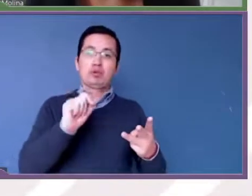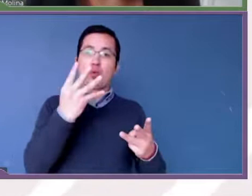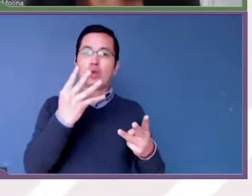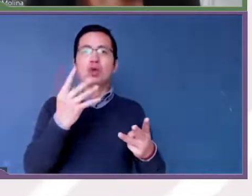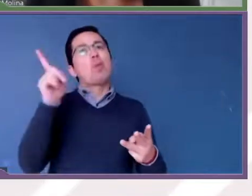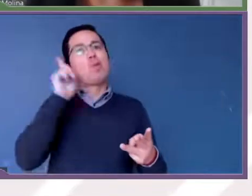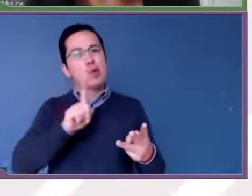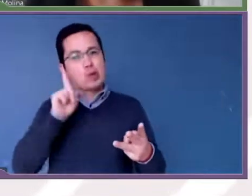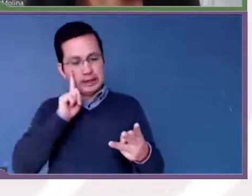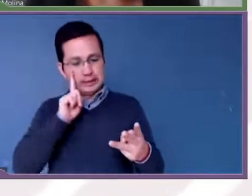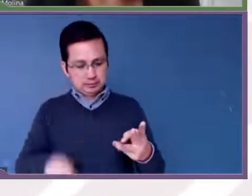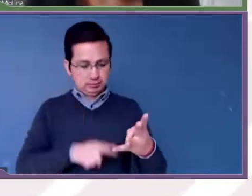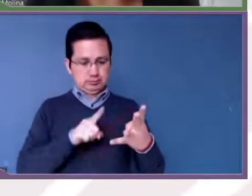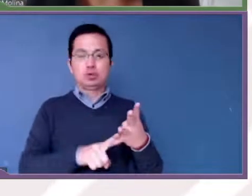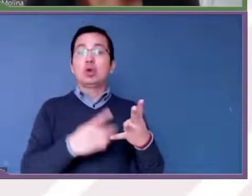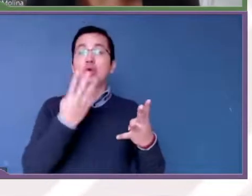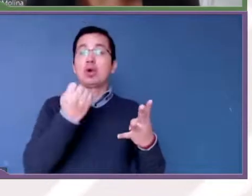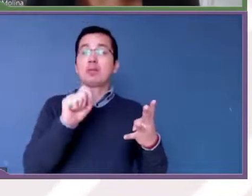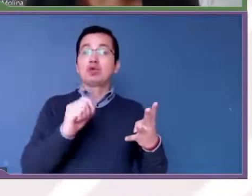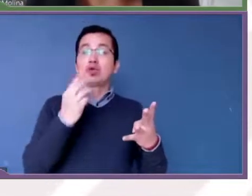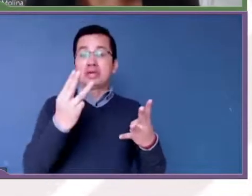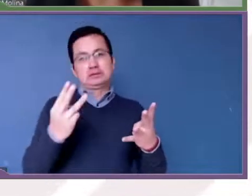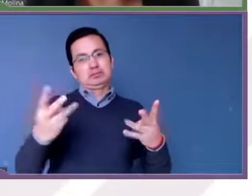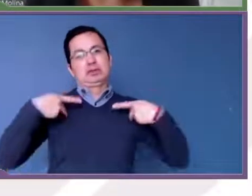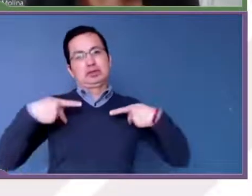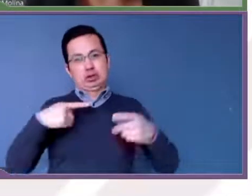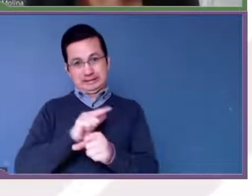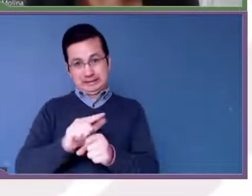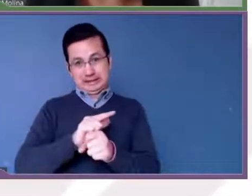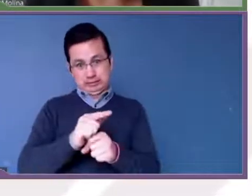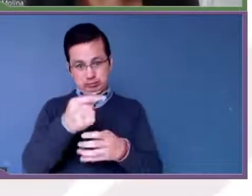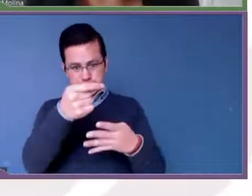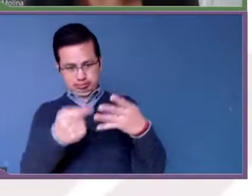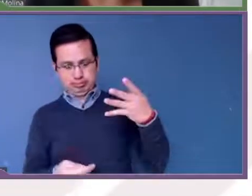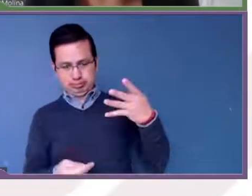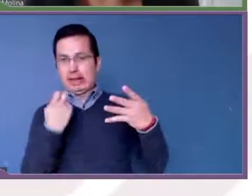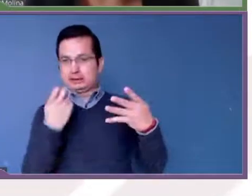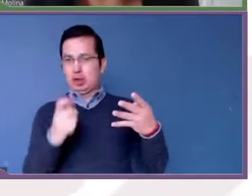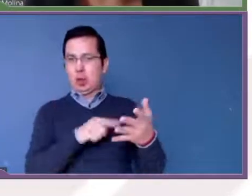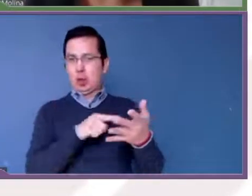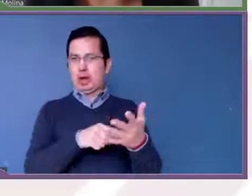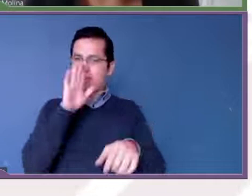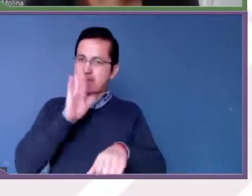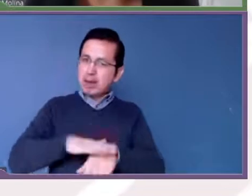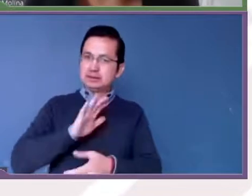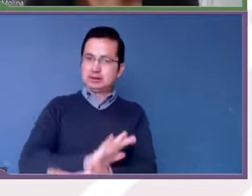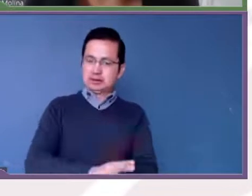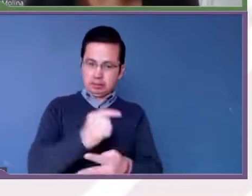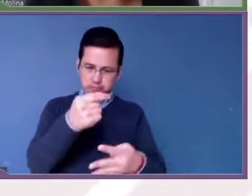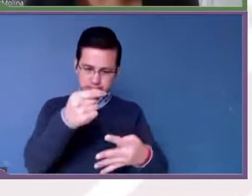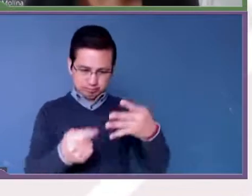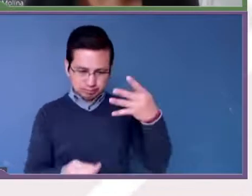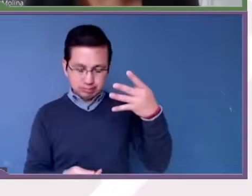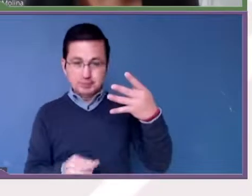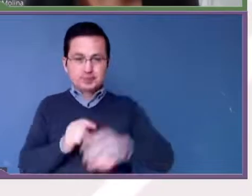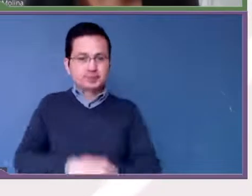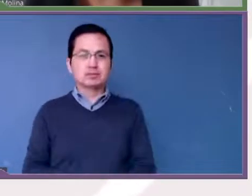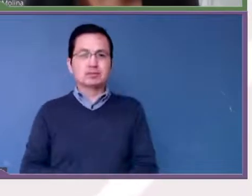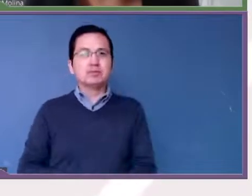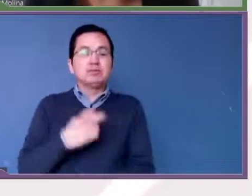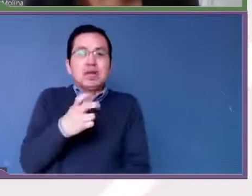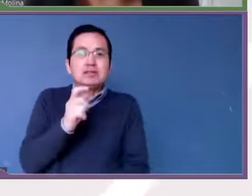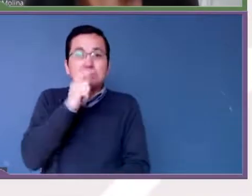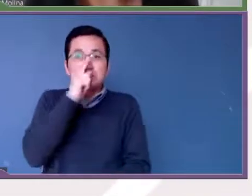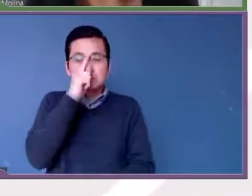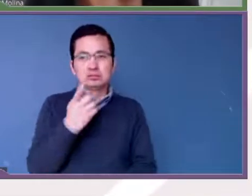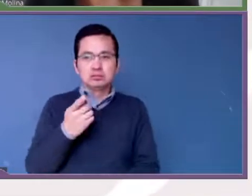las personas gays con un 9.3%. Consideramos desde el COPRED que esta respuesta está conectada con el discurso público, pues implica